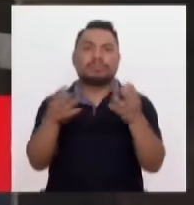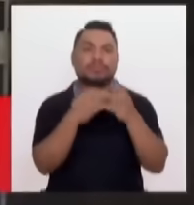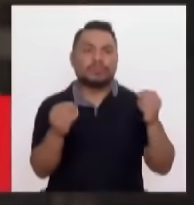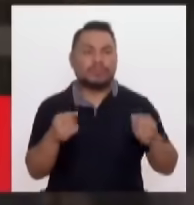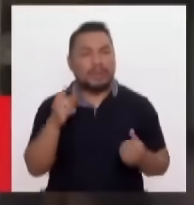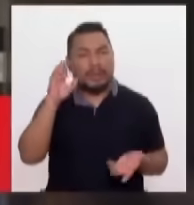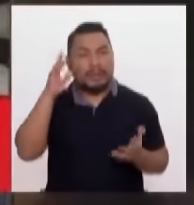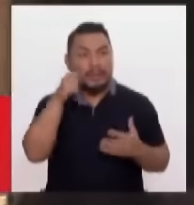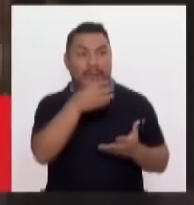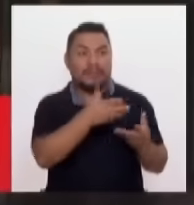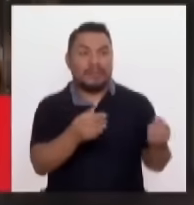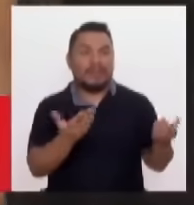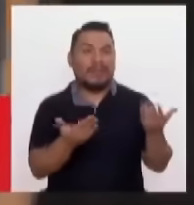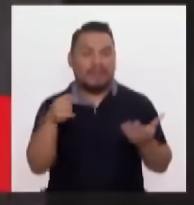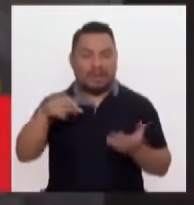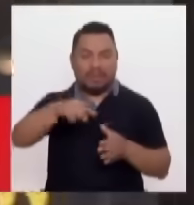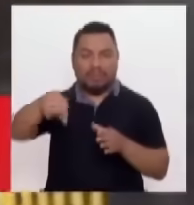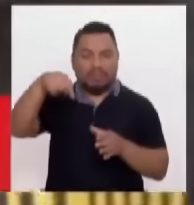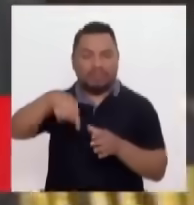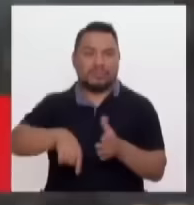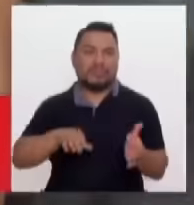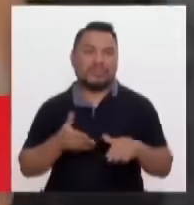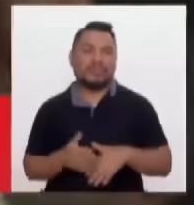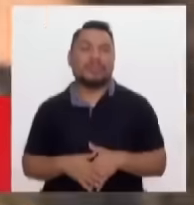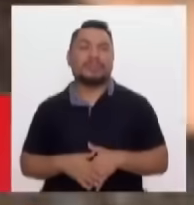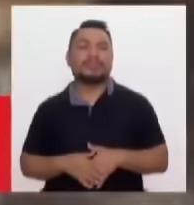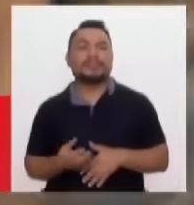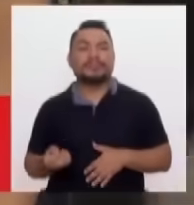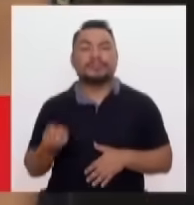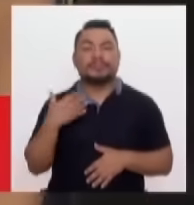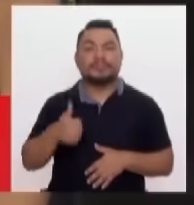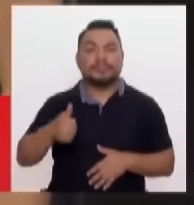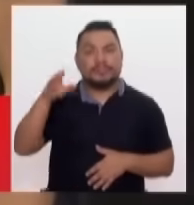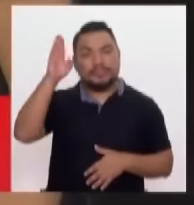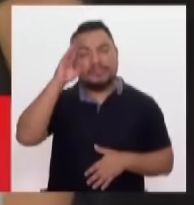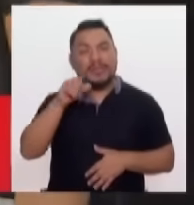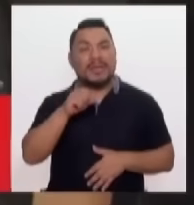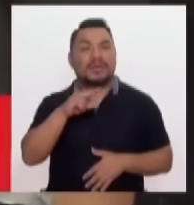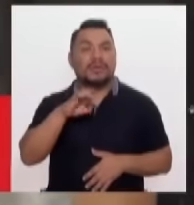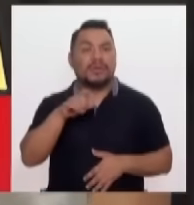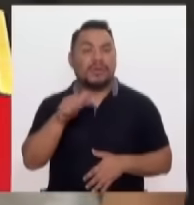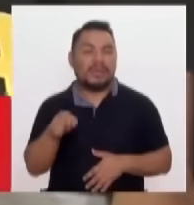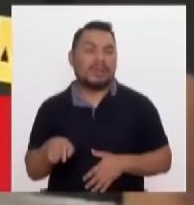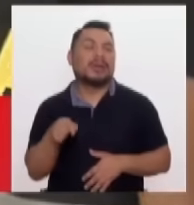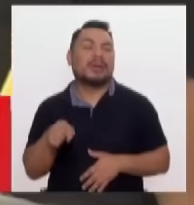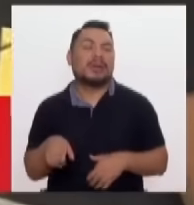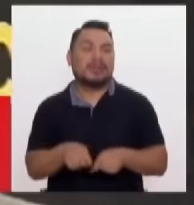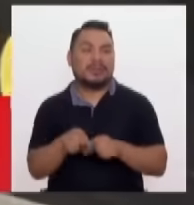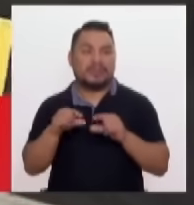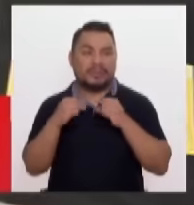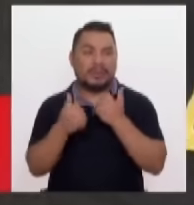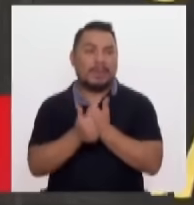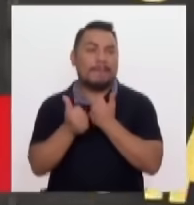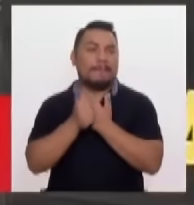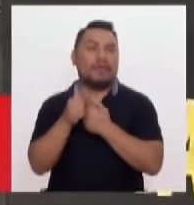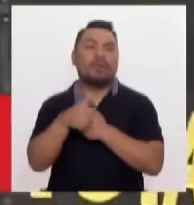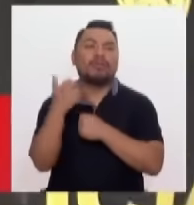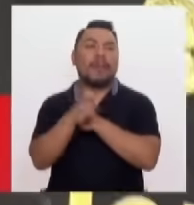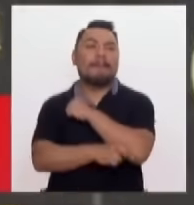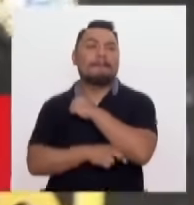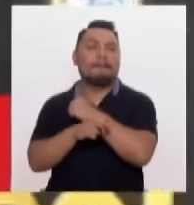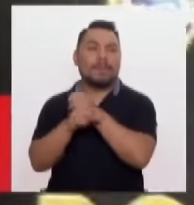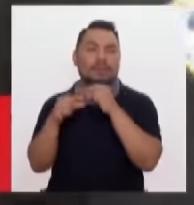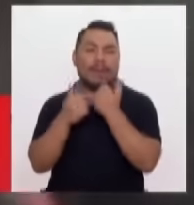fosas comunes. Lo que ha dicho también el general Arreola es que este es un modus operandi de estas bandas